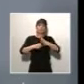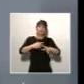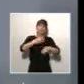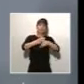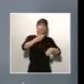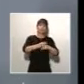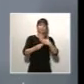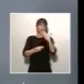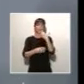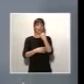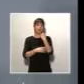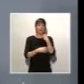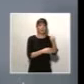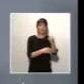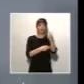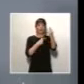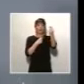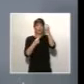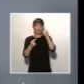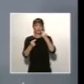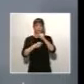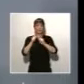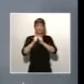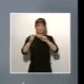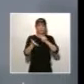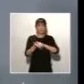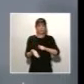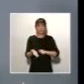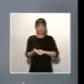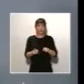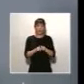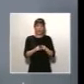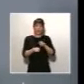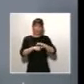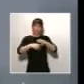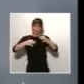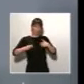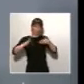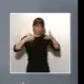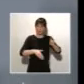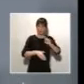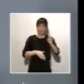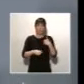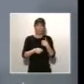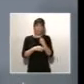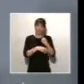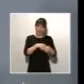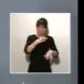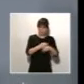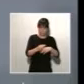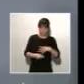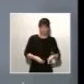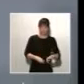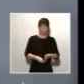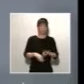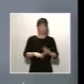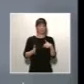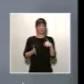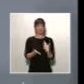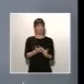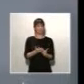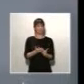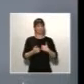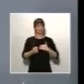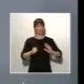recogida de datos epidemiológicos, no directamente en labores asistenciales, pero que van a garantizar que en todo momento estén cubiertos y no falten